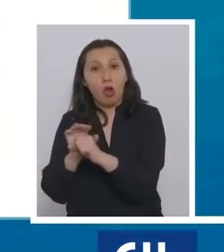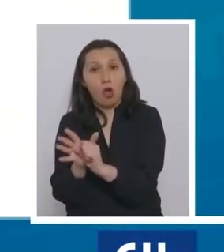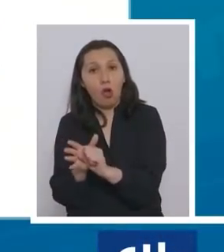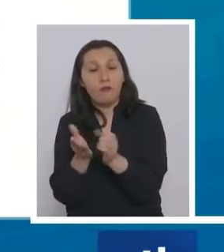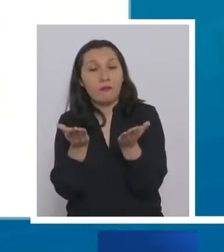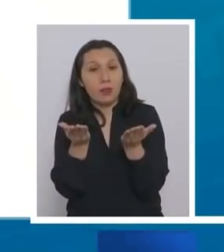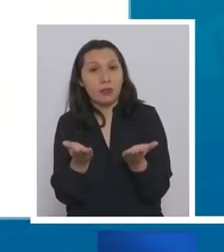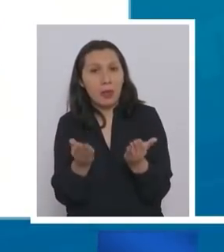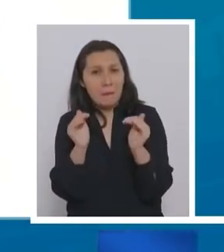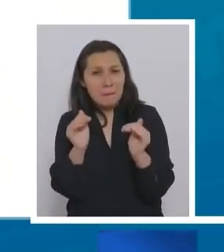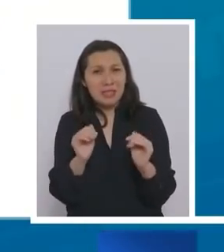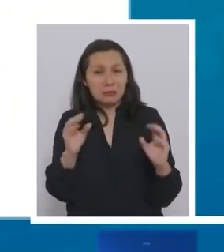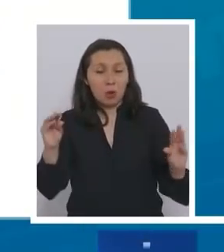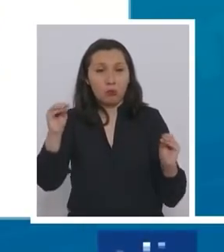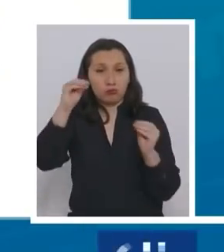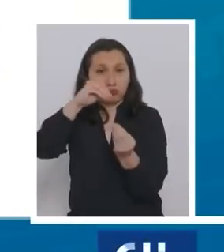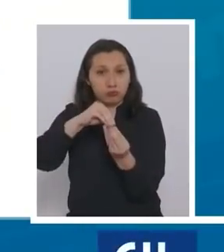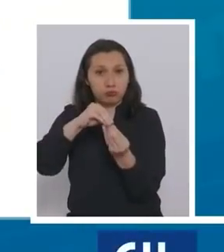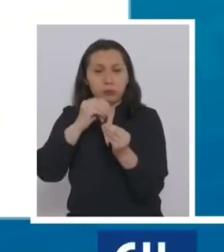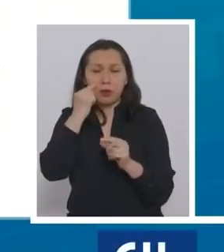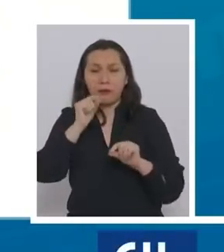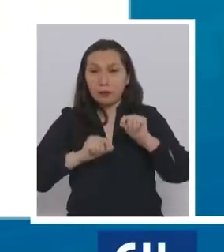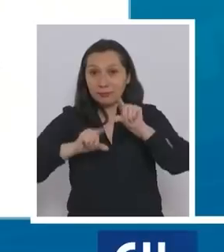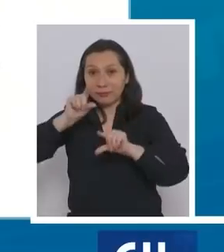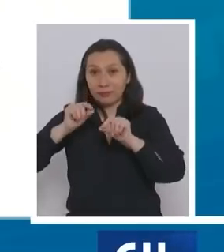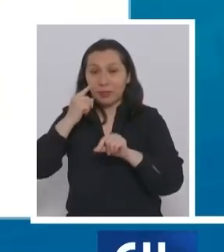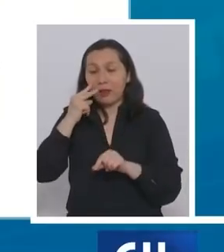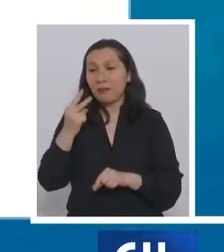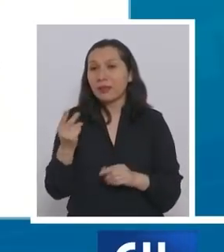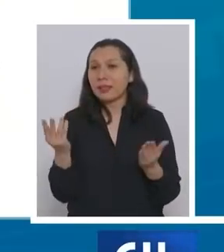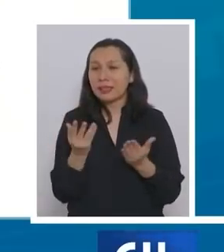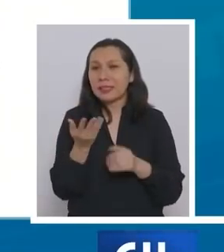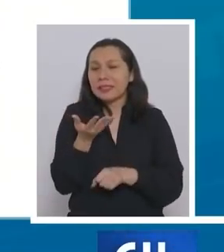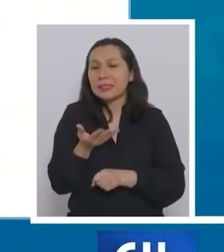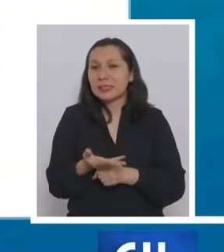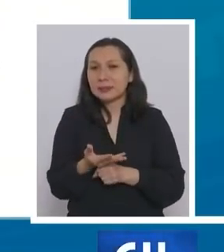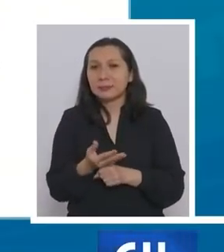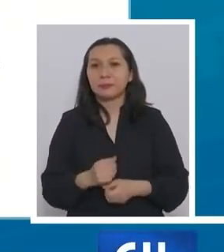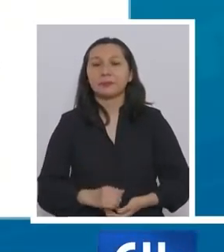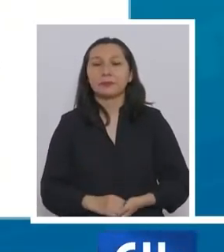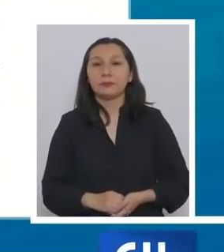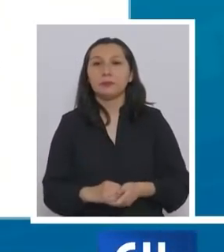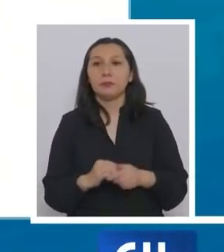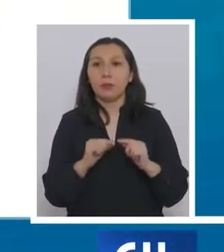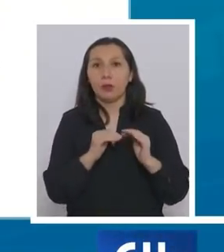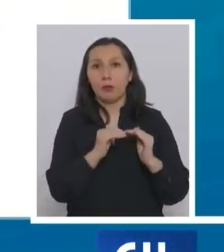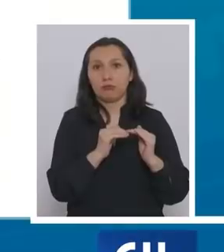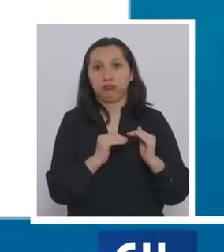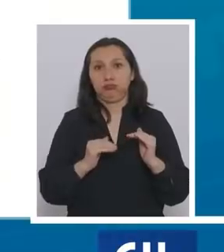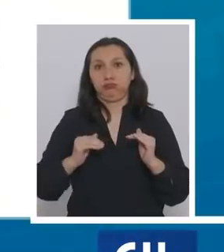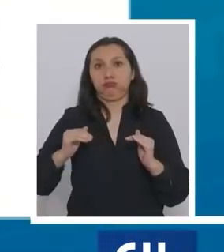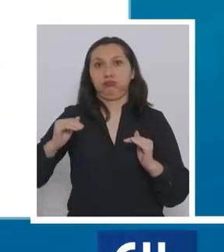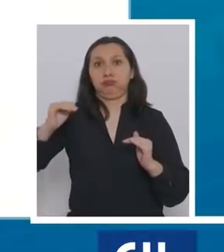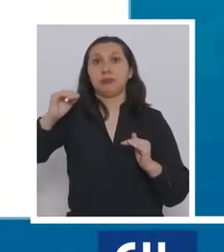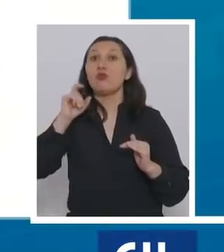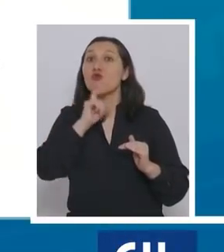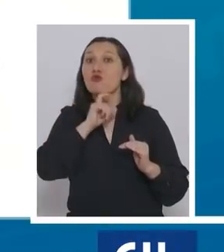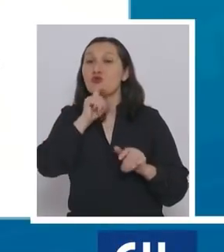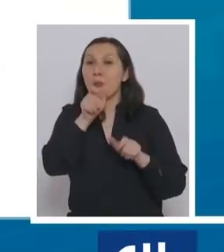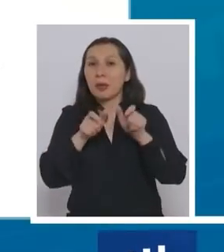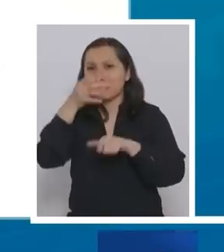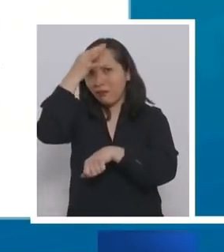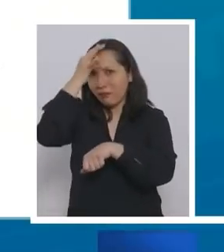COVID-19 en un mismo gráfico, podemos apreciar que ha existido un crecimiento exponencial del número de